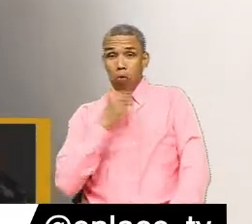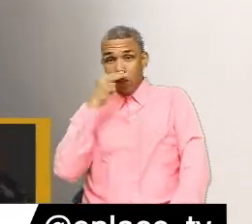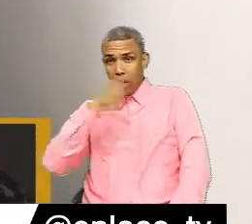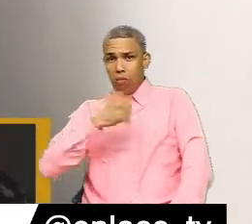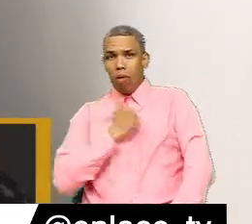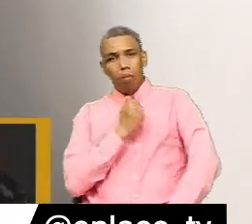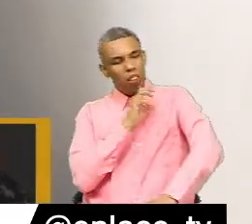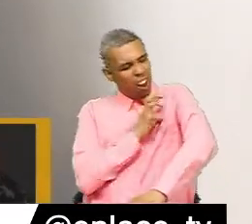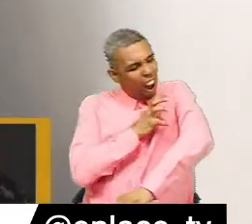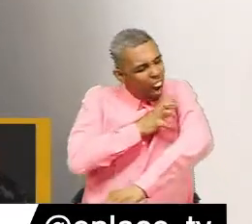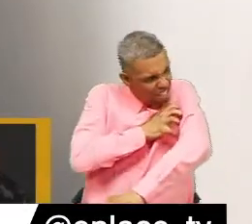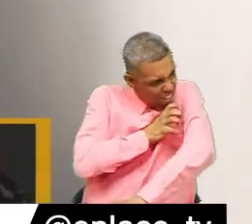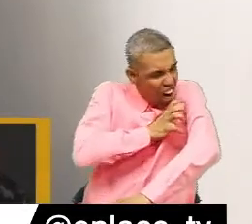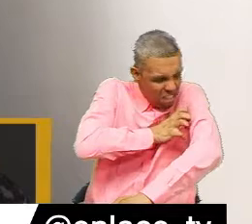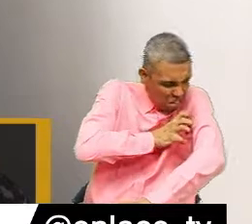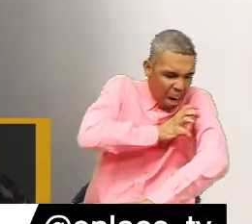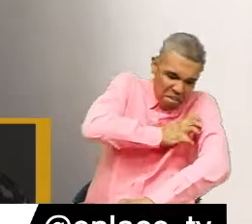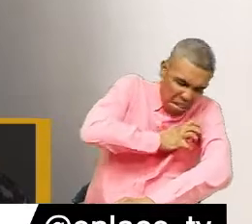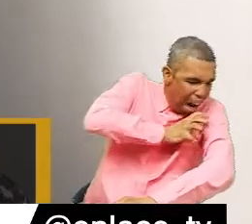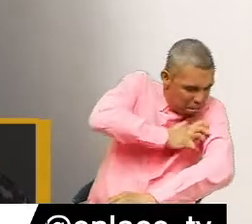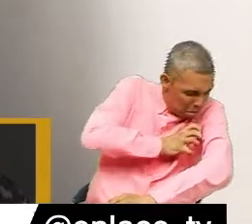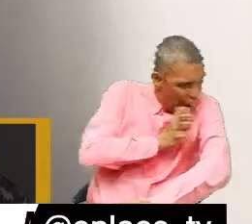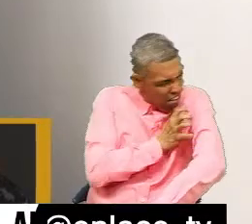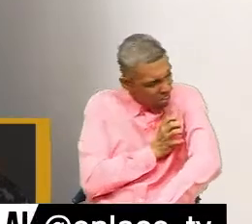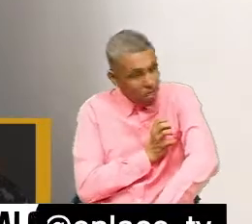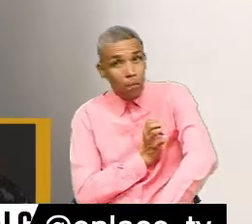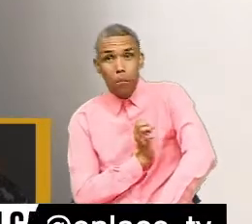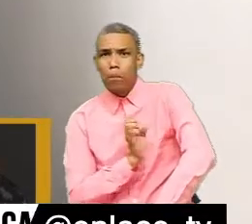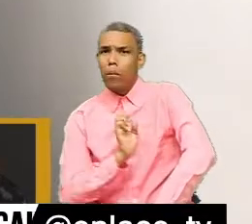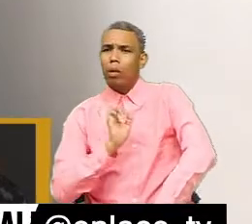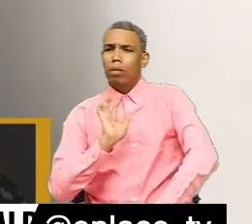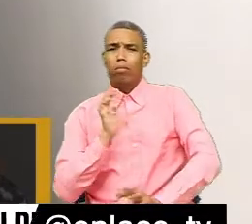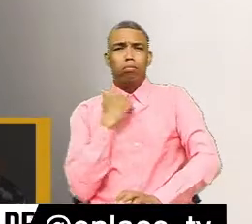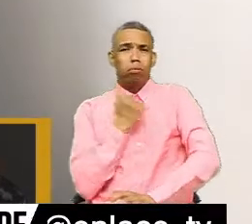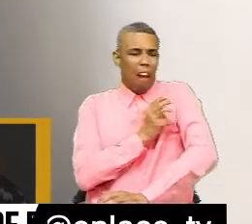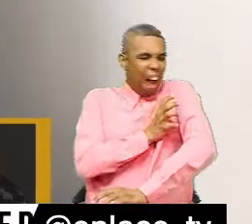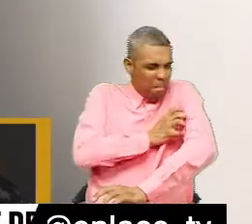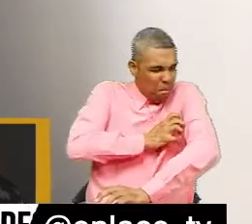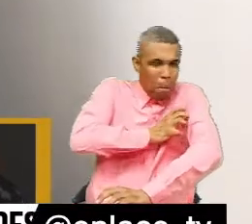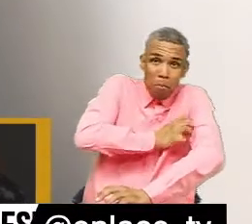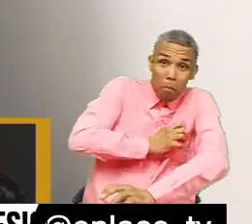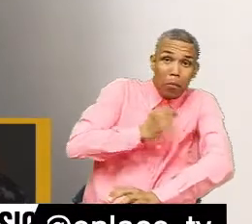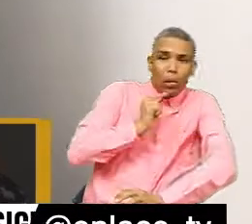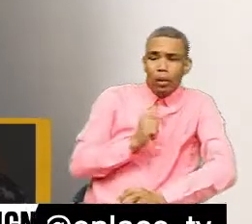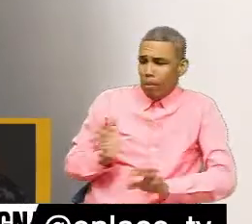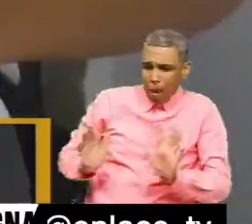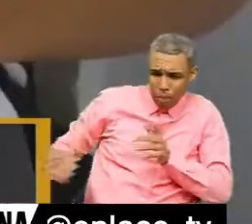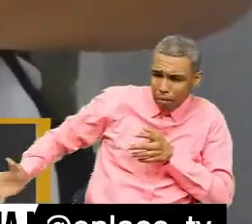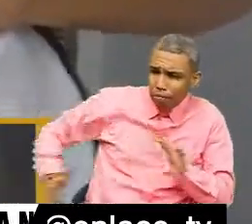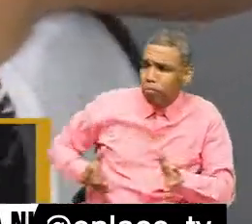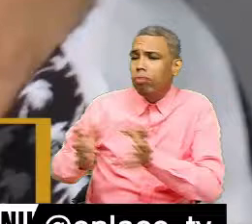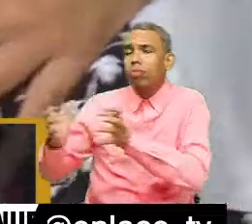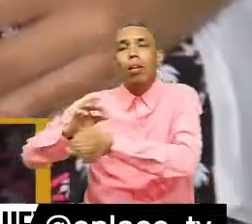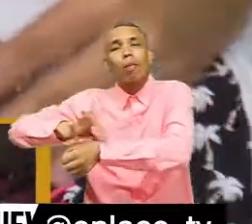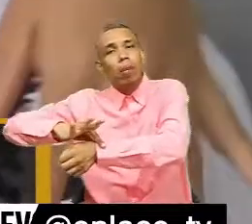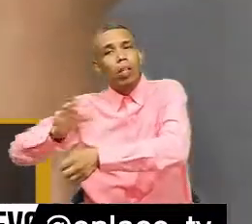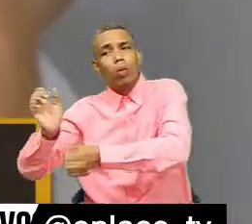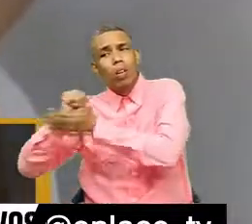brazo, pues yo lo llevé a la clínica, le hacían curación y le mandaron un antibiótico. Yo como pude,